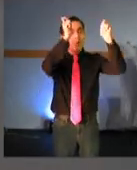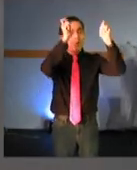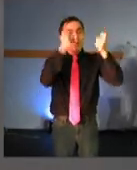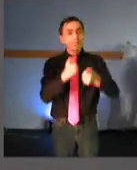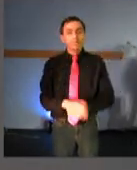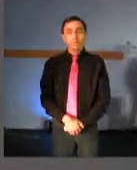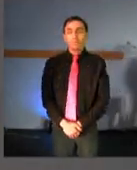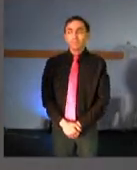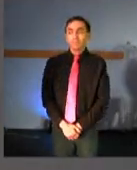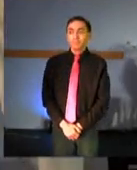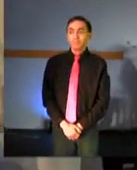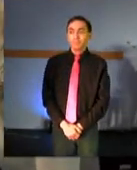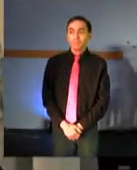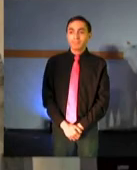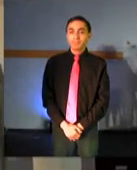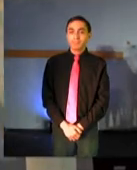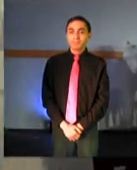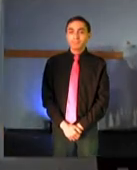¡Siéntense!